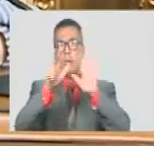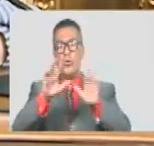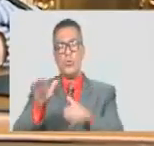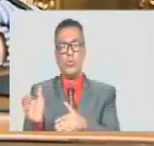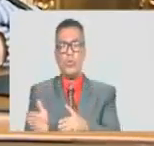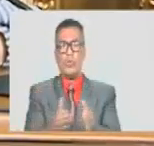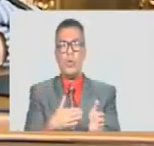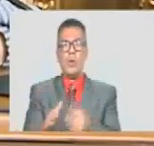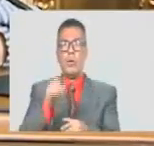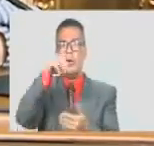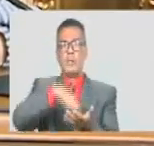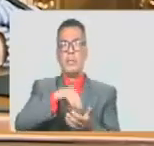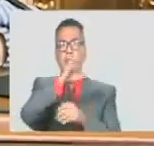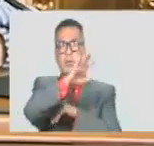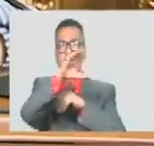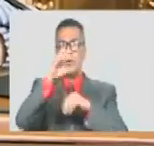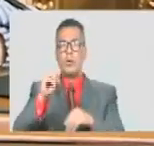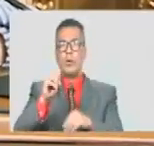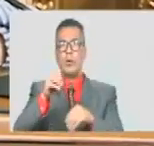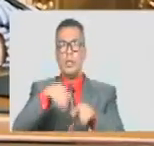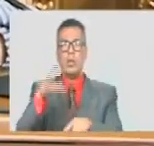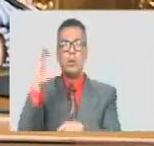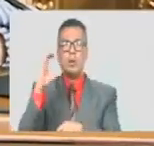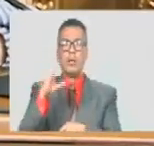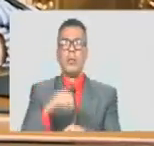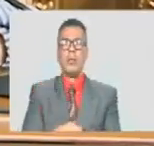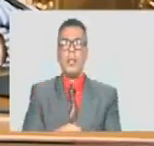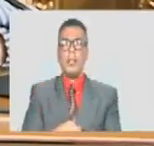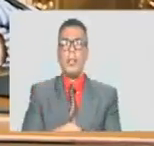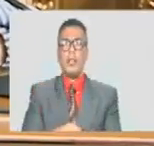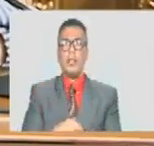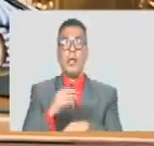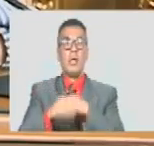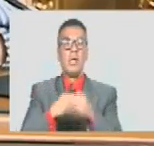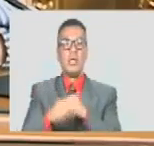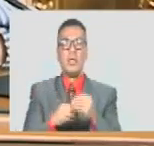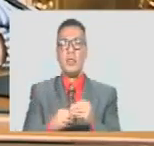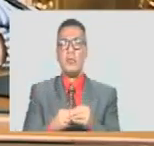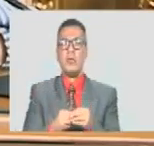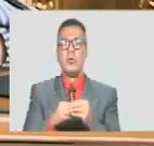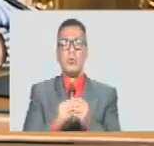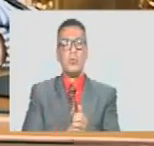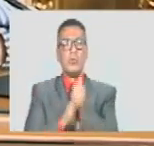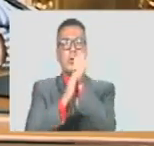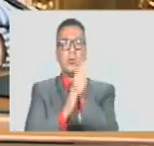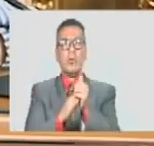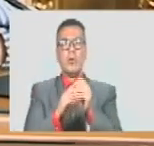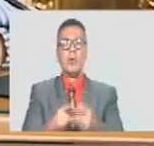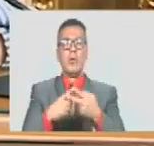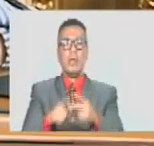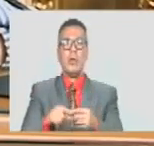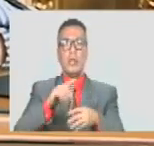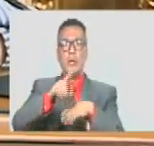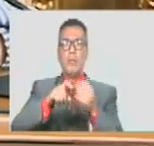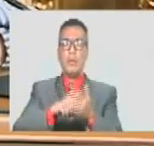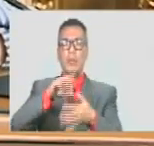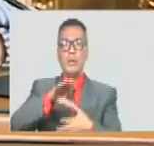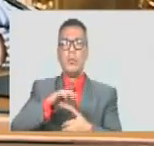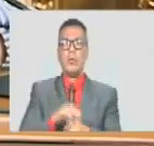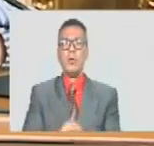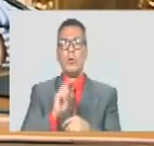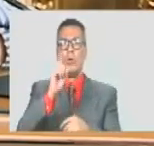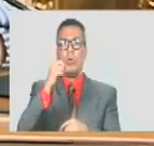de marzo de 1750 en la ciudad de Caracas, convirtiéndose en el precursor de la liberación hispanoamericana